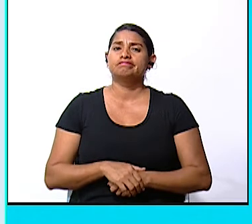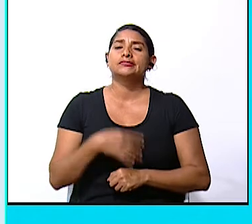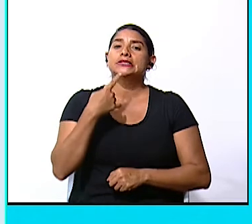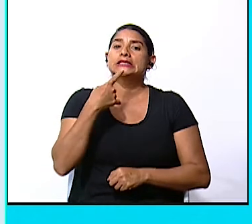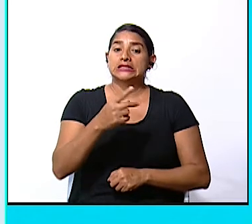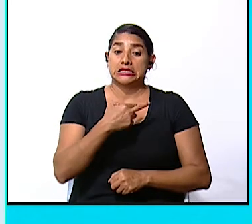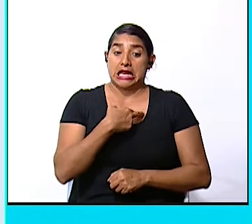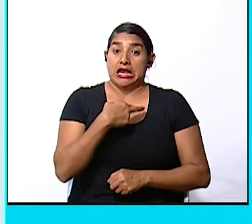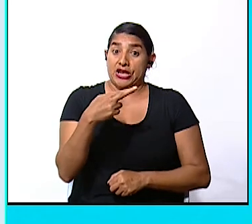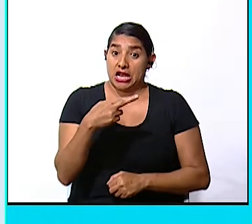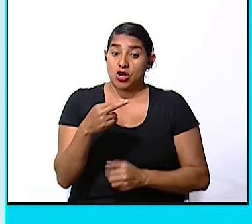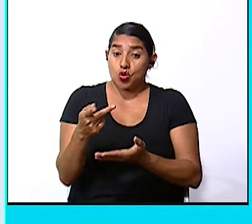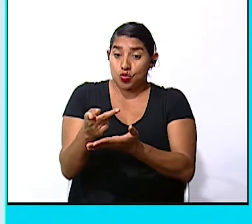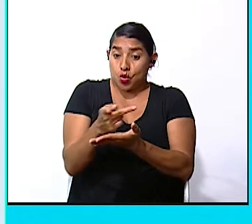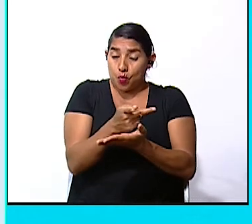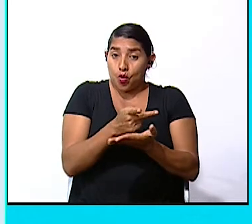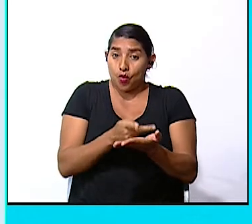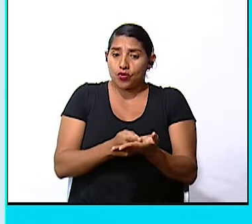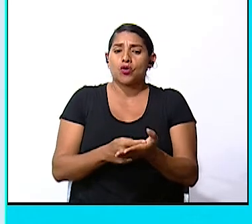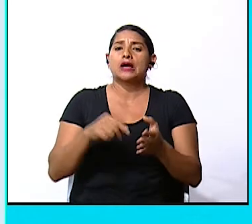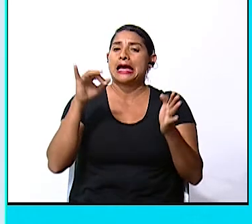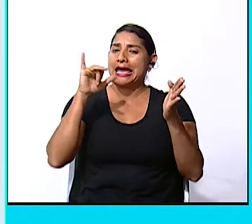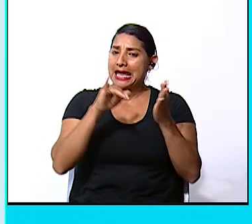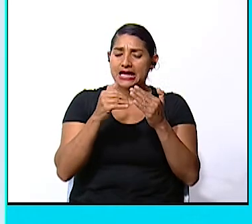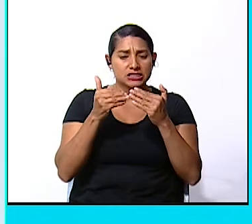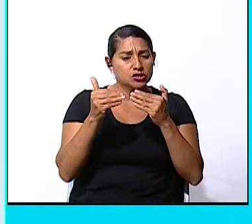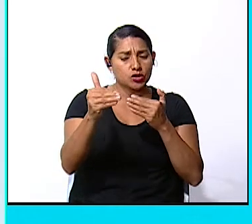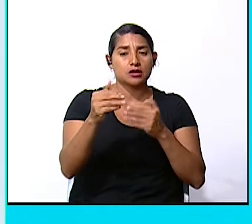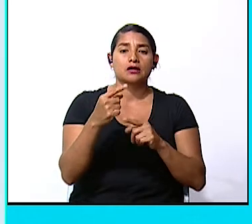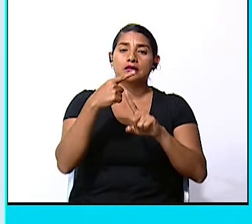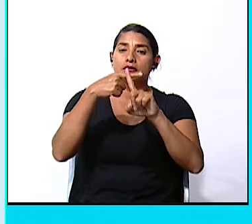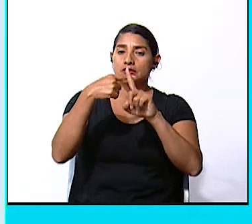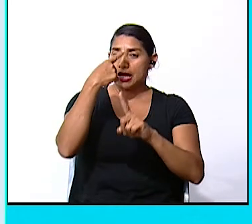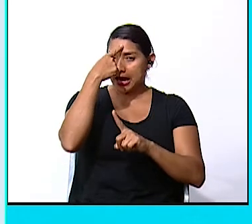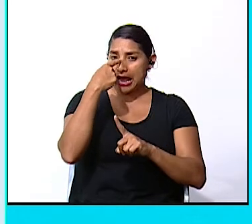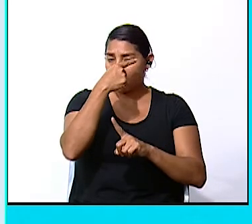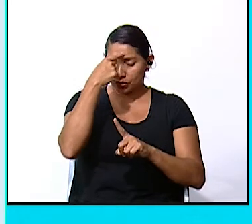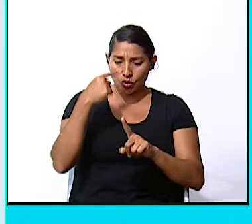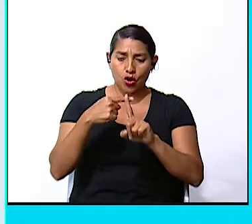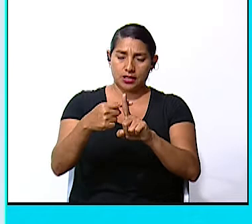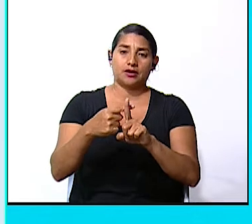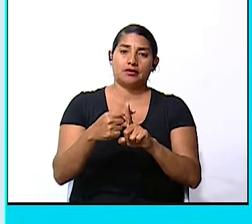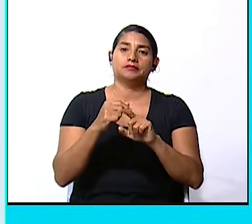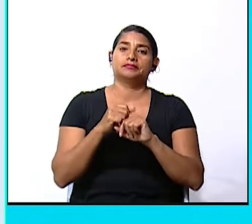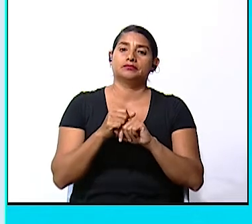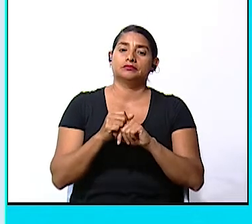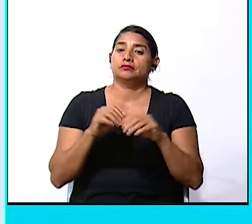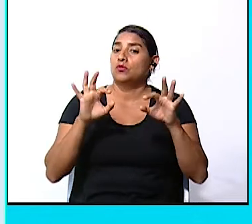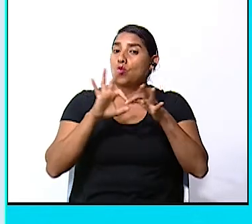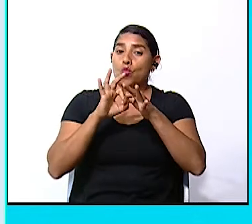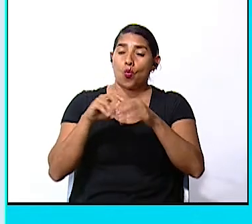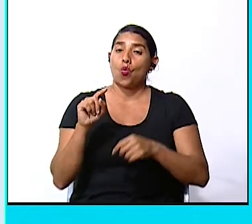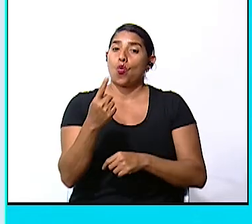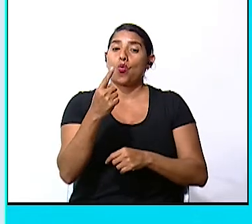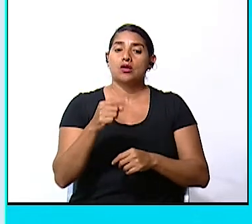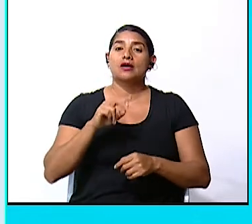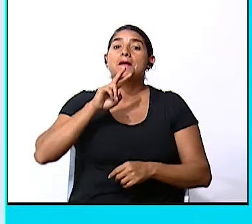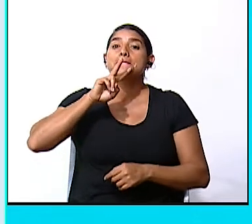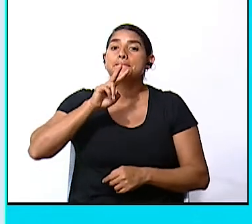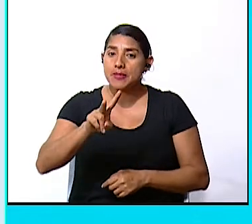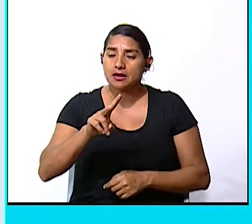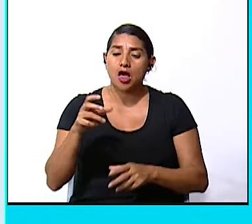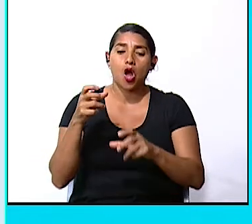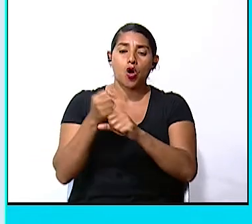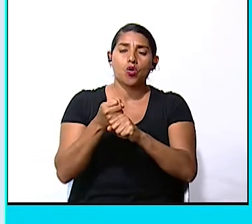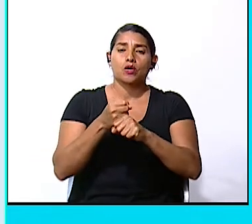Dice que la religión de la provincia es y será siempre católica, apostólica y romana, como única, verdadera,